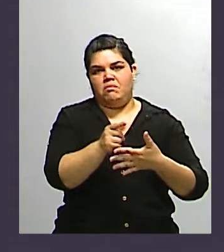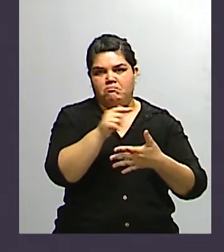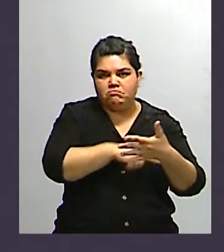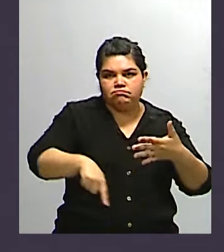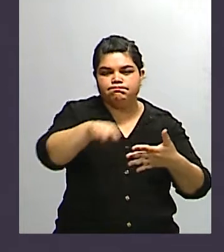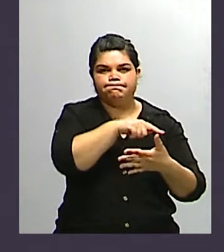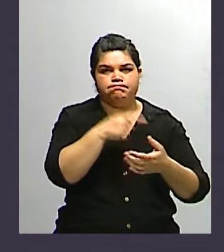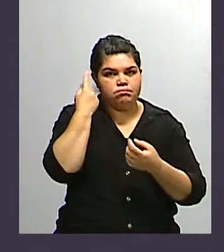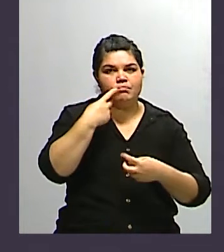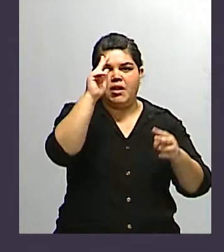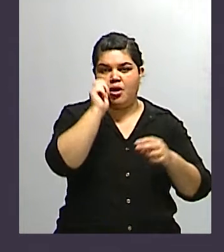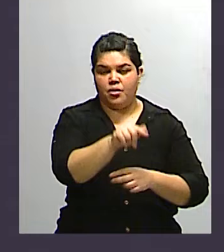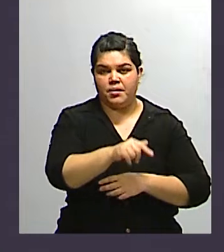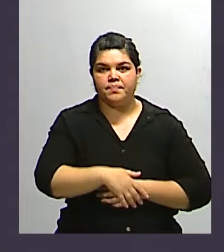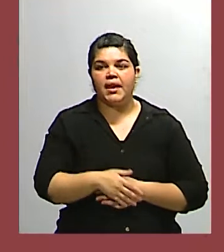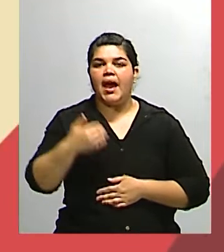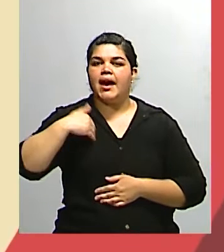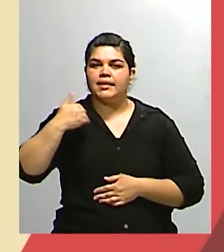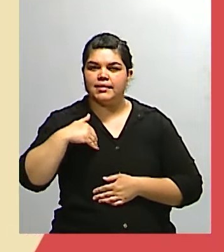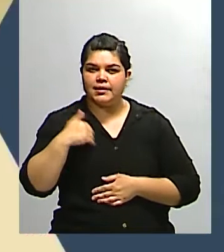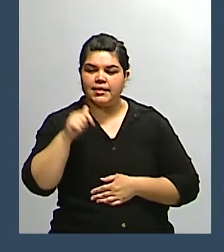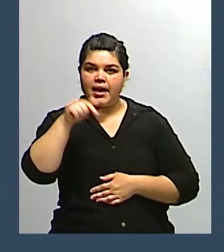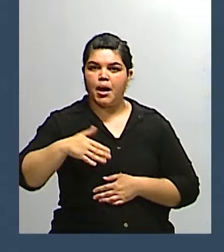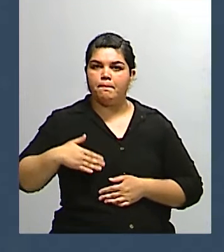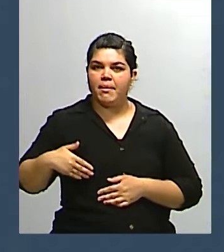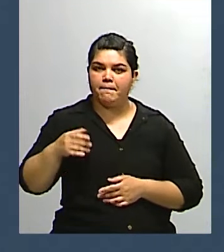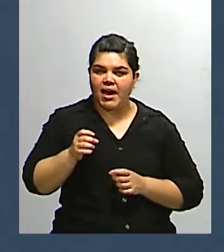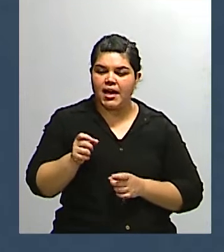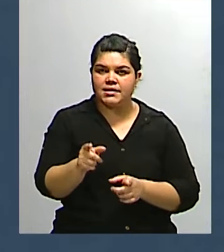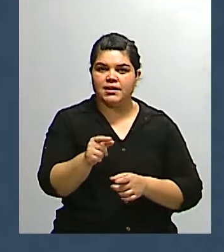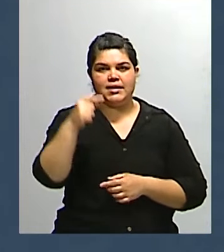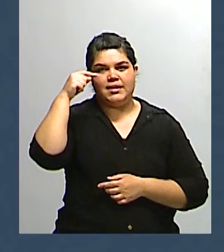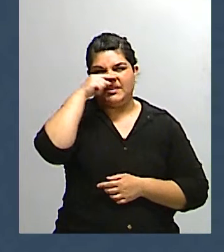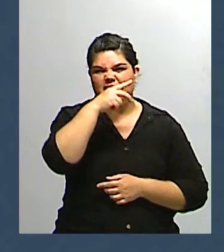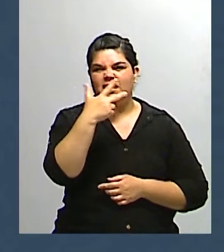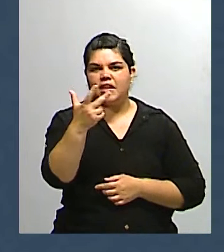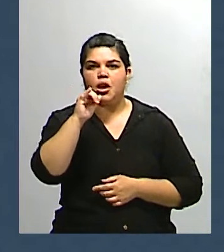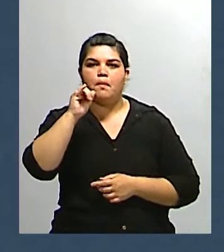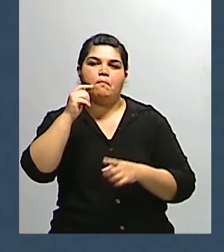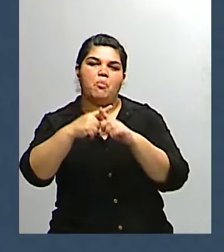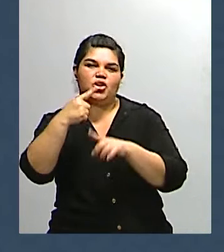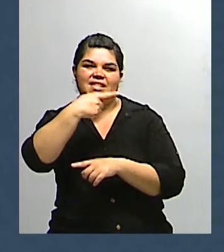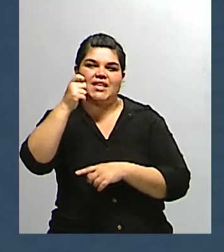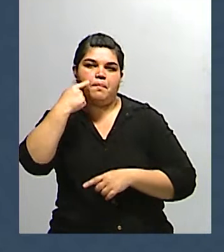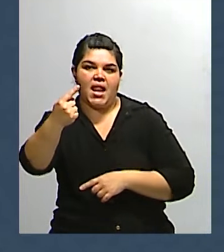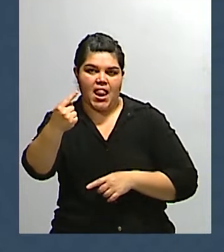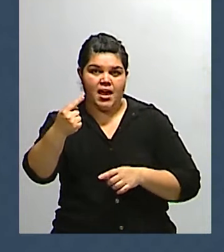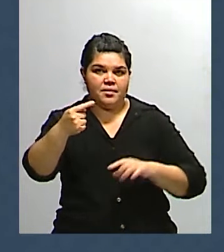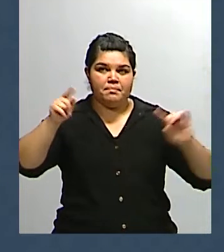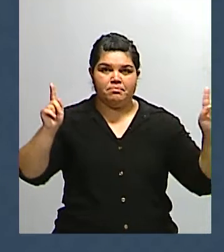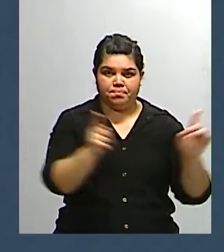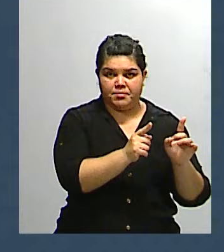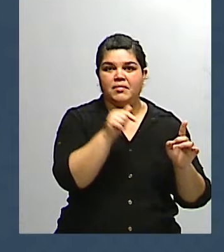por edad de cáncer de mama en Argentina es de 73 por 100.000. Otro dato importante, en